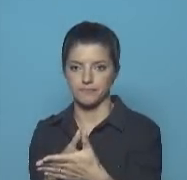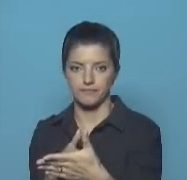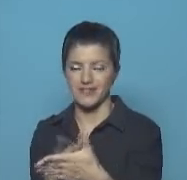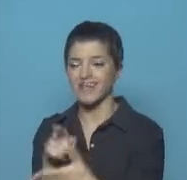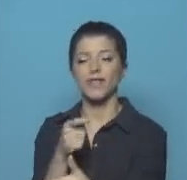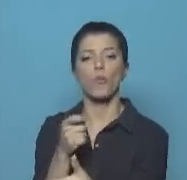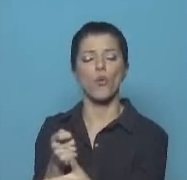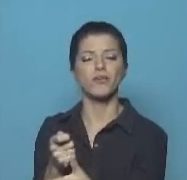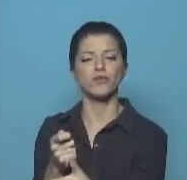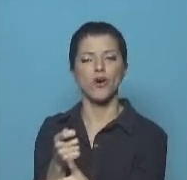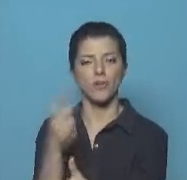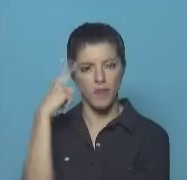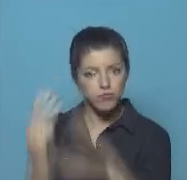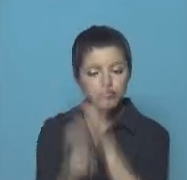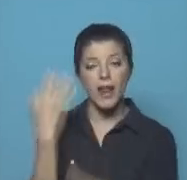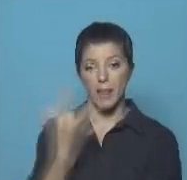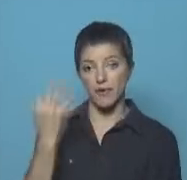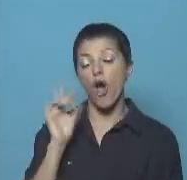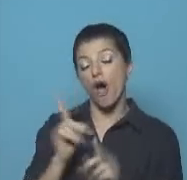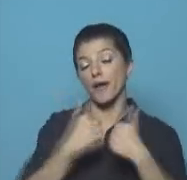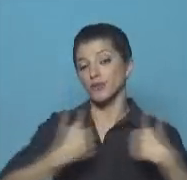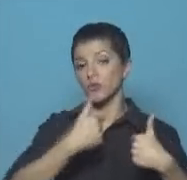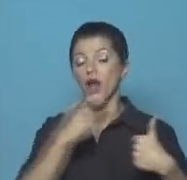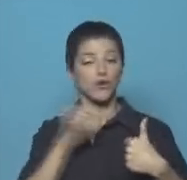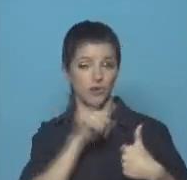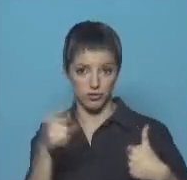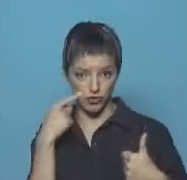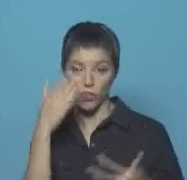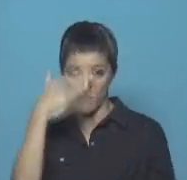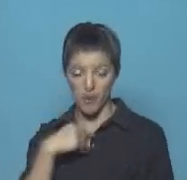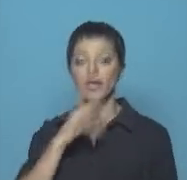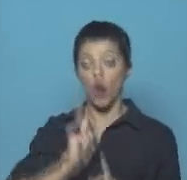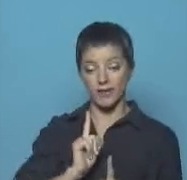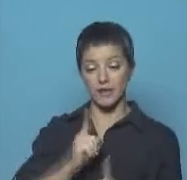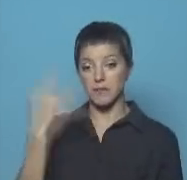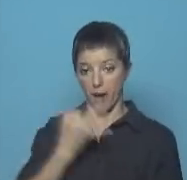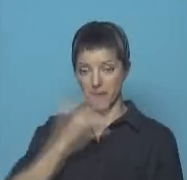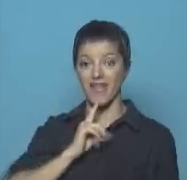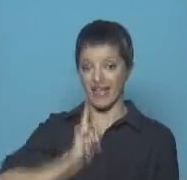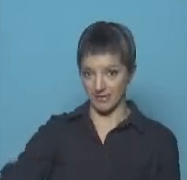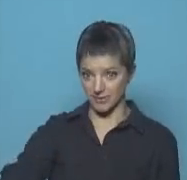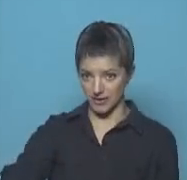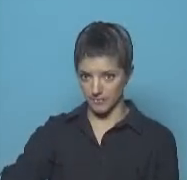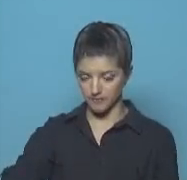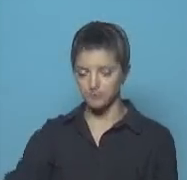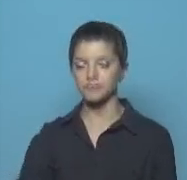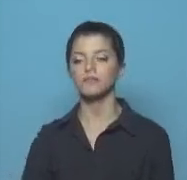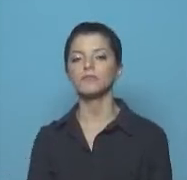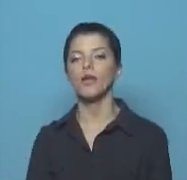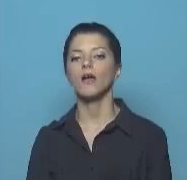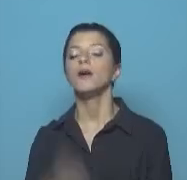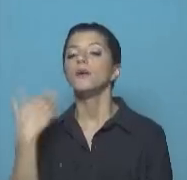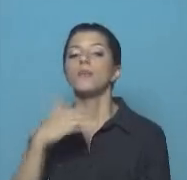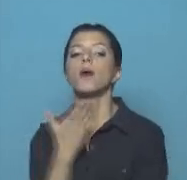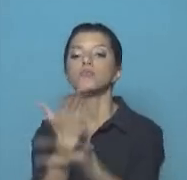donde ha surgido la verdad, más allá que el tribunal no la haya querido plasmar en el veredicto. En instancias superiores, ya sea en la casación, en la corte